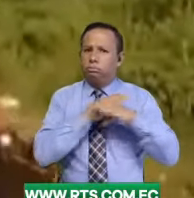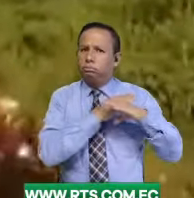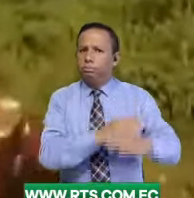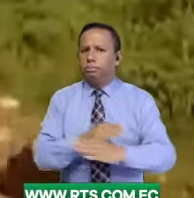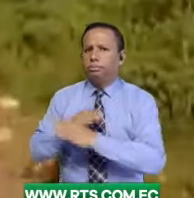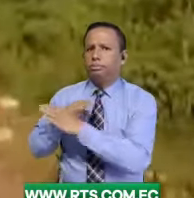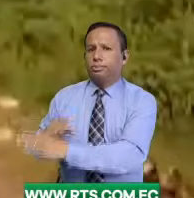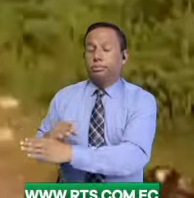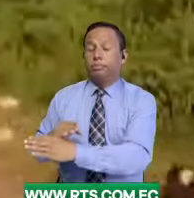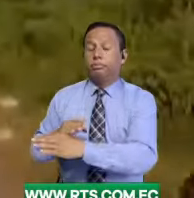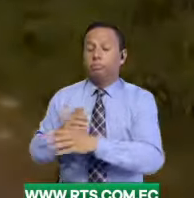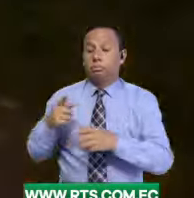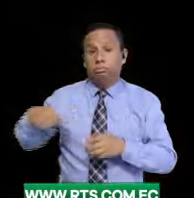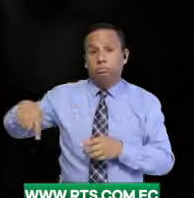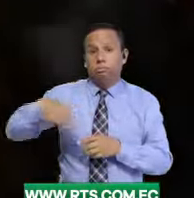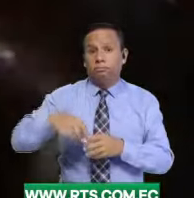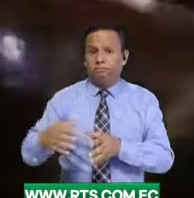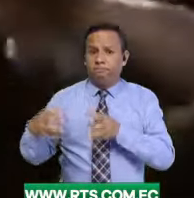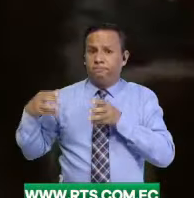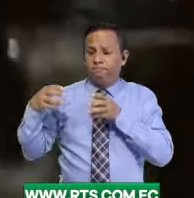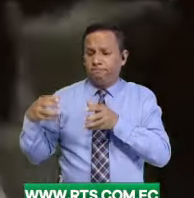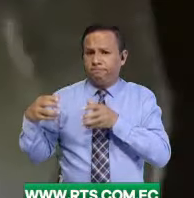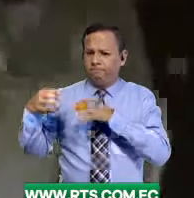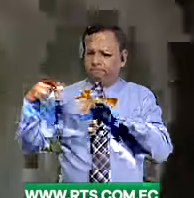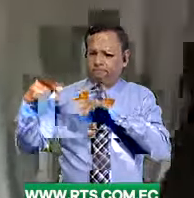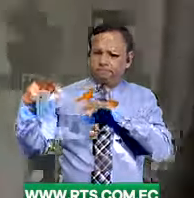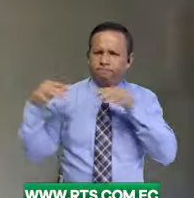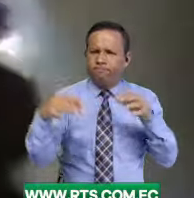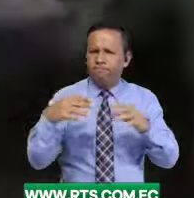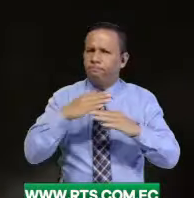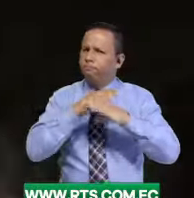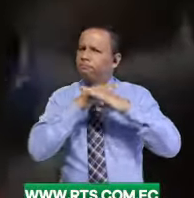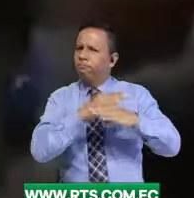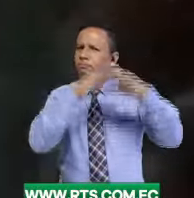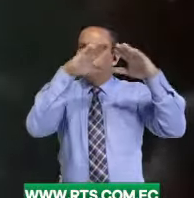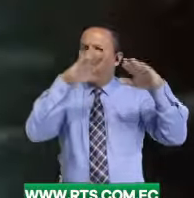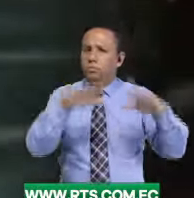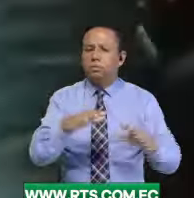índices. En serio, informó Jorge Escobar.